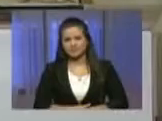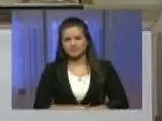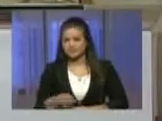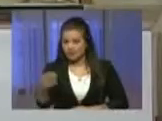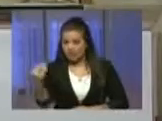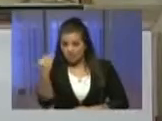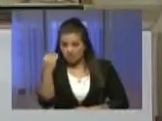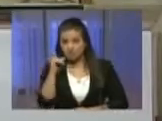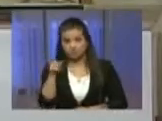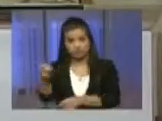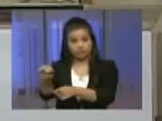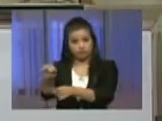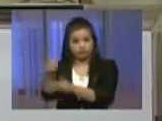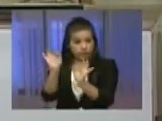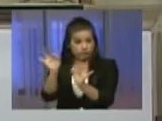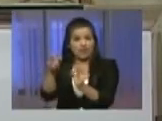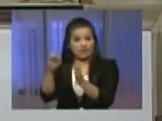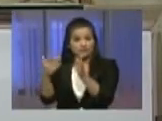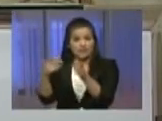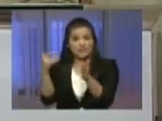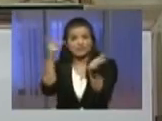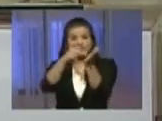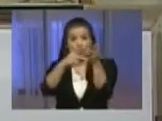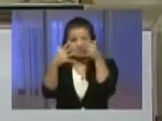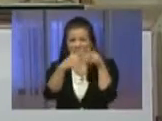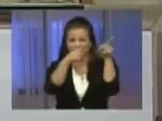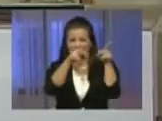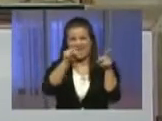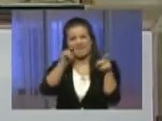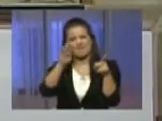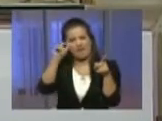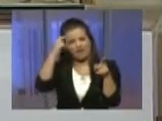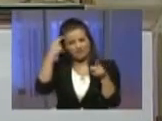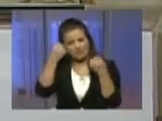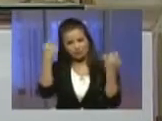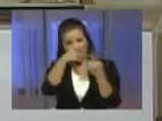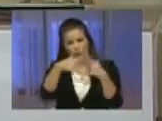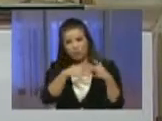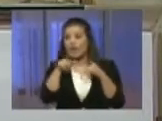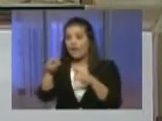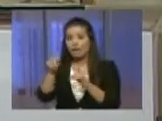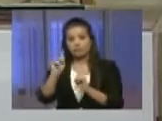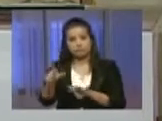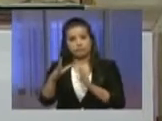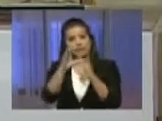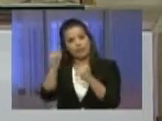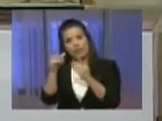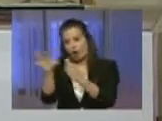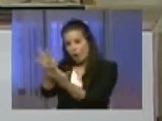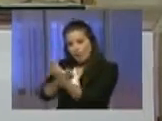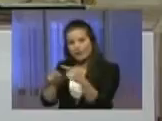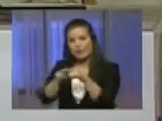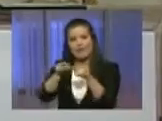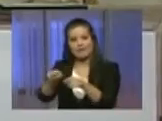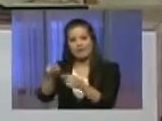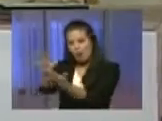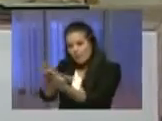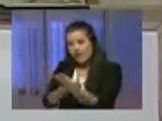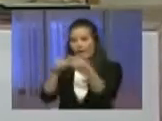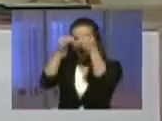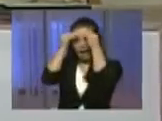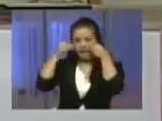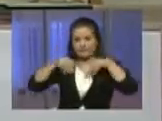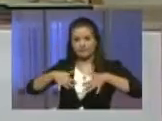entonces hay que seguir ese ejemplo forjar no a nuestros basquetbolistas nuestros boxeadores a nuestros esgrimistas a nuestros